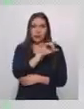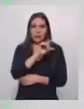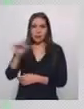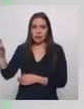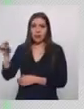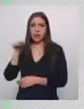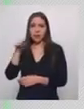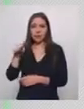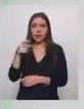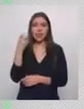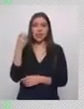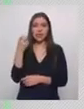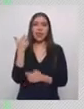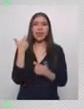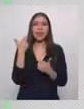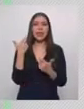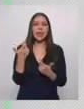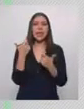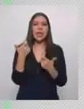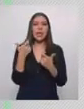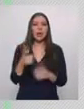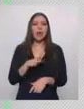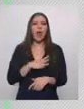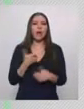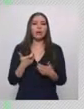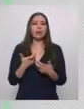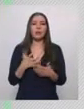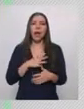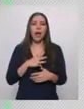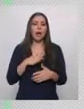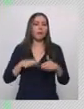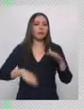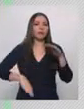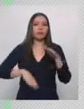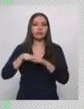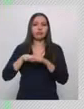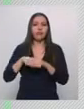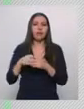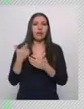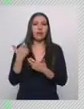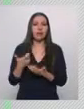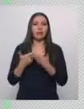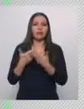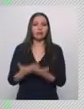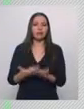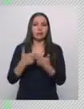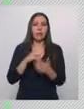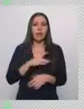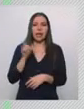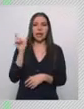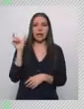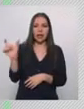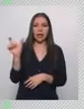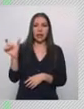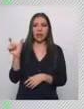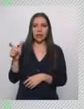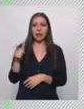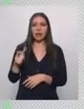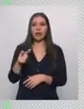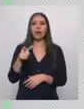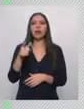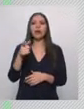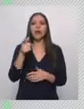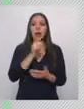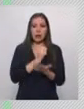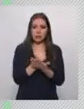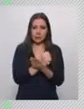del límite de crédito que tú tienes, que te aparece ahí, que son 30,000, menos mi total de gastos, es el límite del que tú dispones o tu crédito